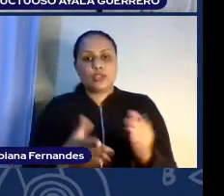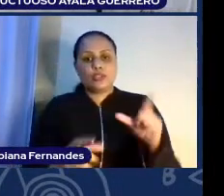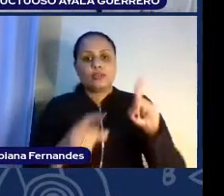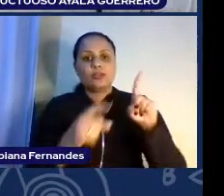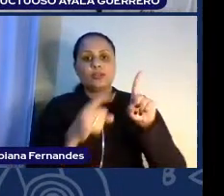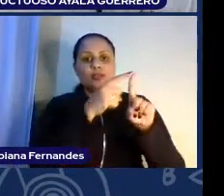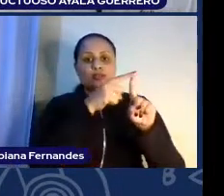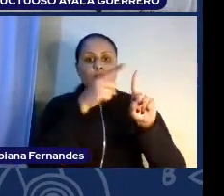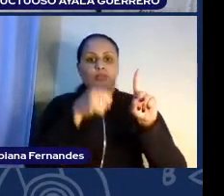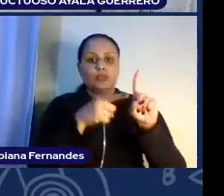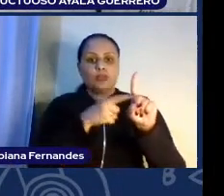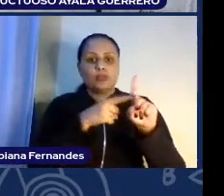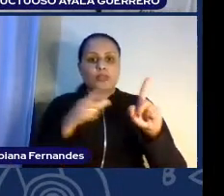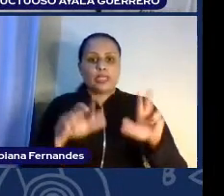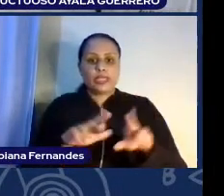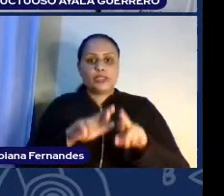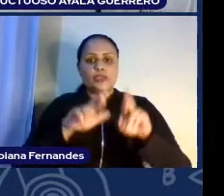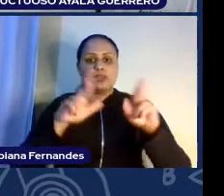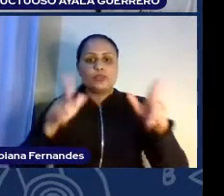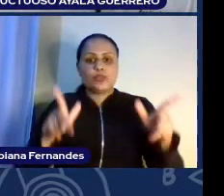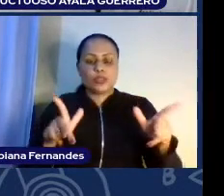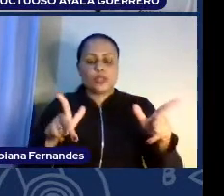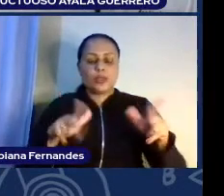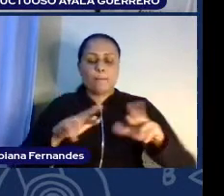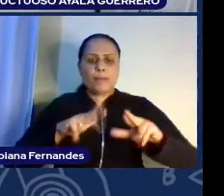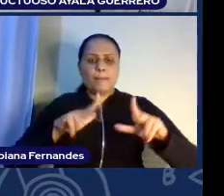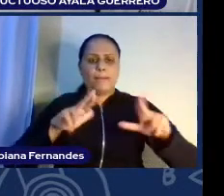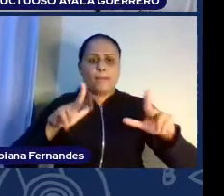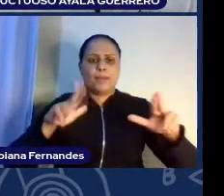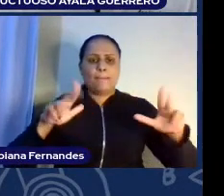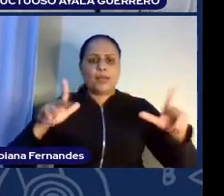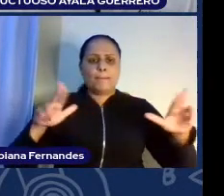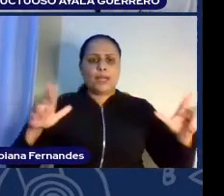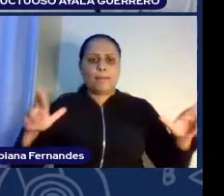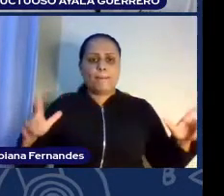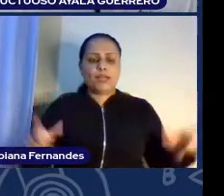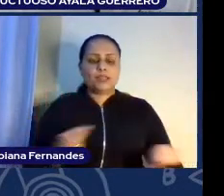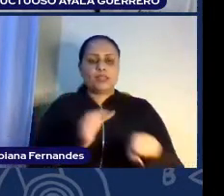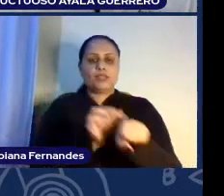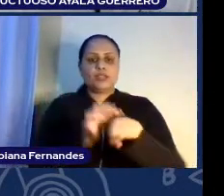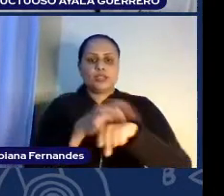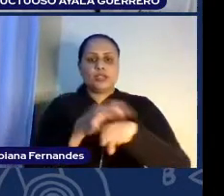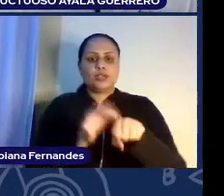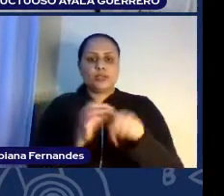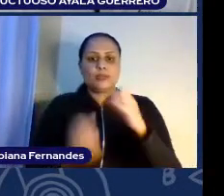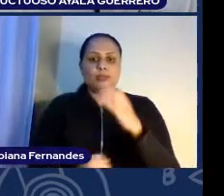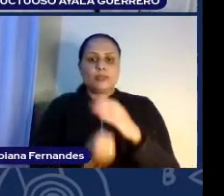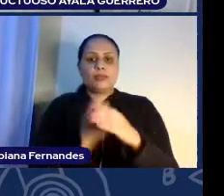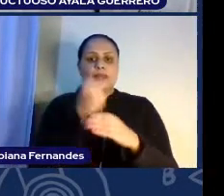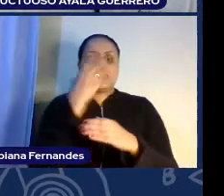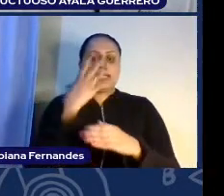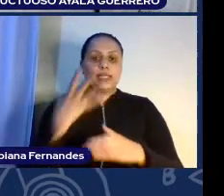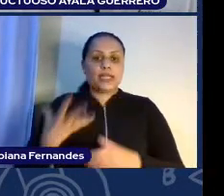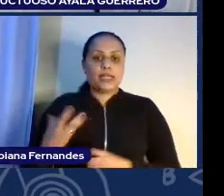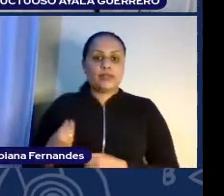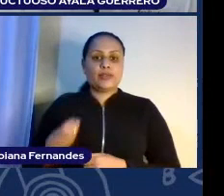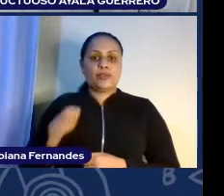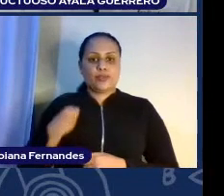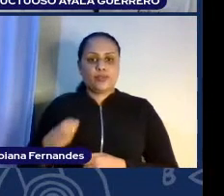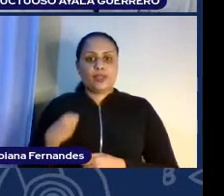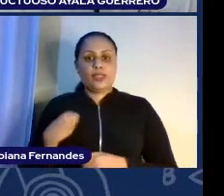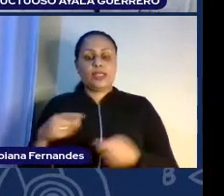la diferenciación y multiplicación celular para dar origen a los diferentes tipos de